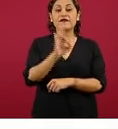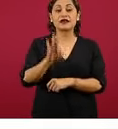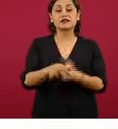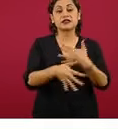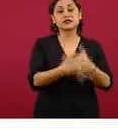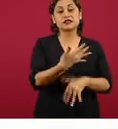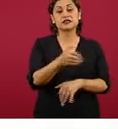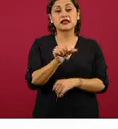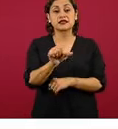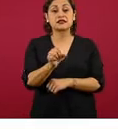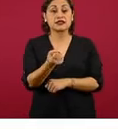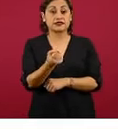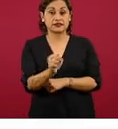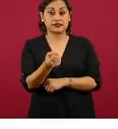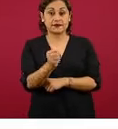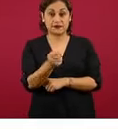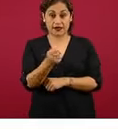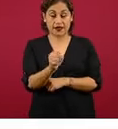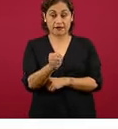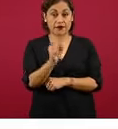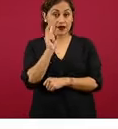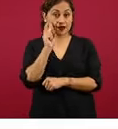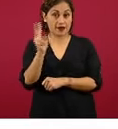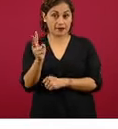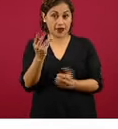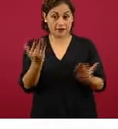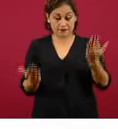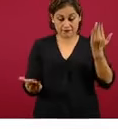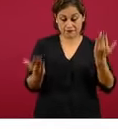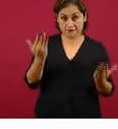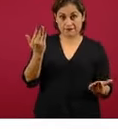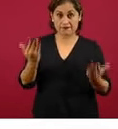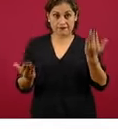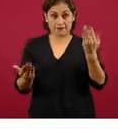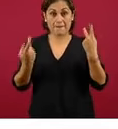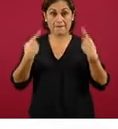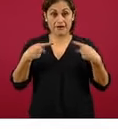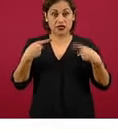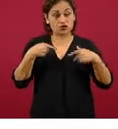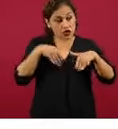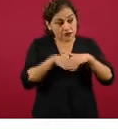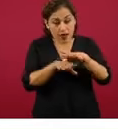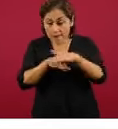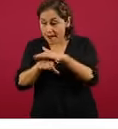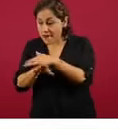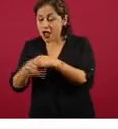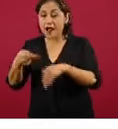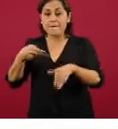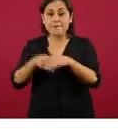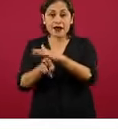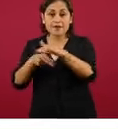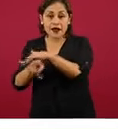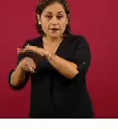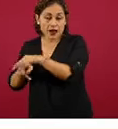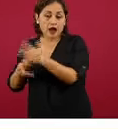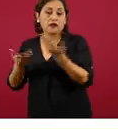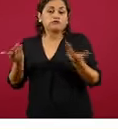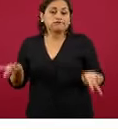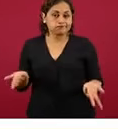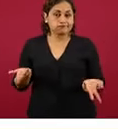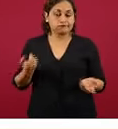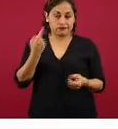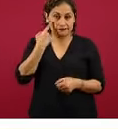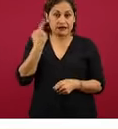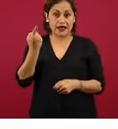es toda la semana, y más o menos cuánto es la cantidad de usuarios que se tienen por día, ¿no? Por